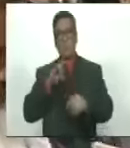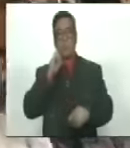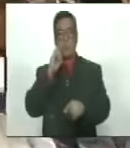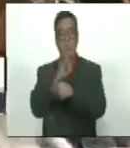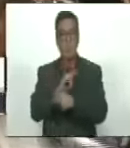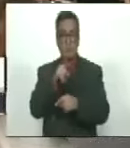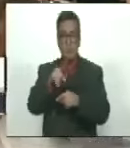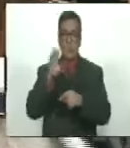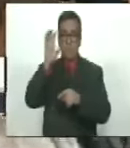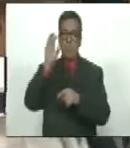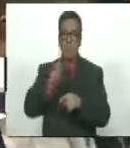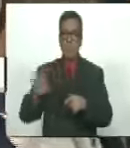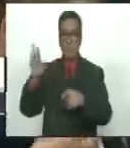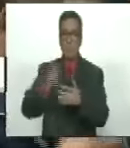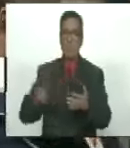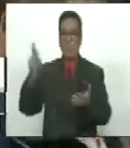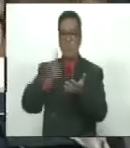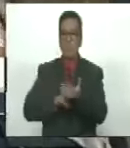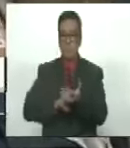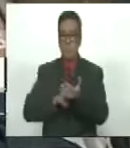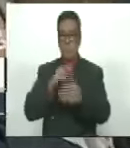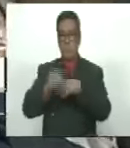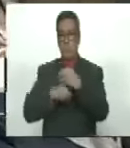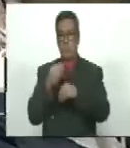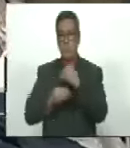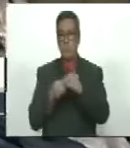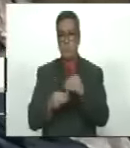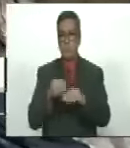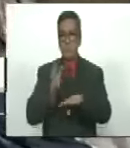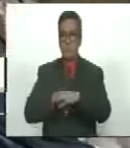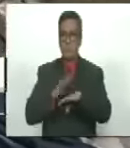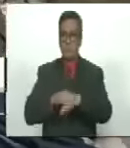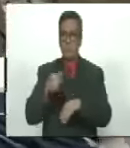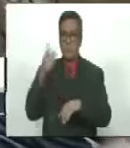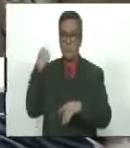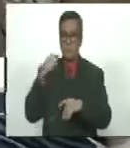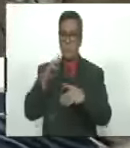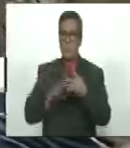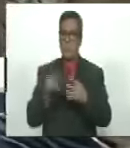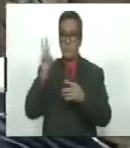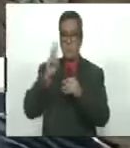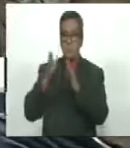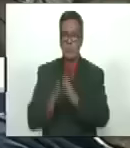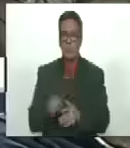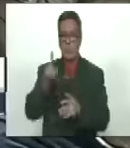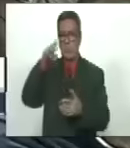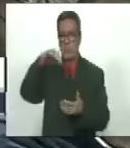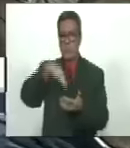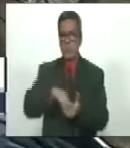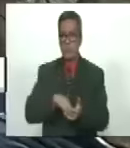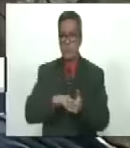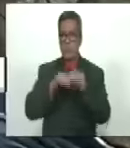patria, reeditar lo que fue el contexto de la Venezuela de